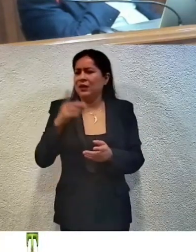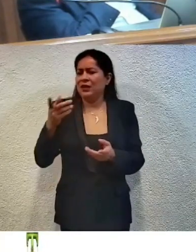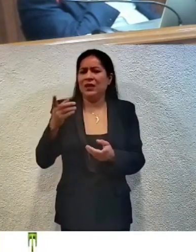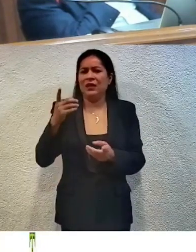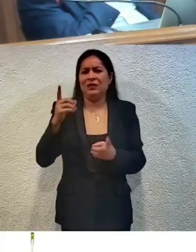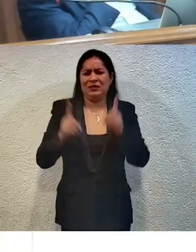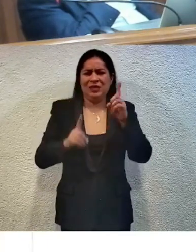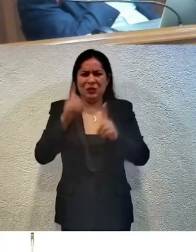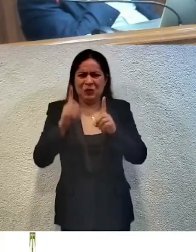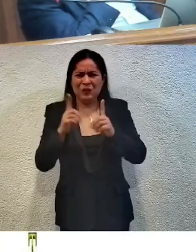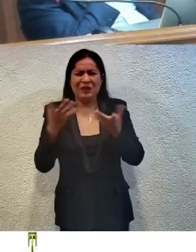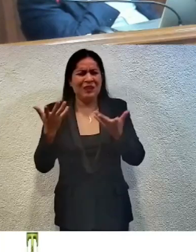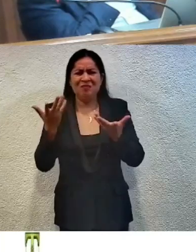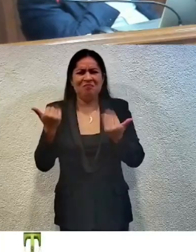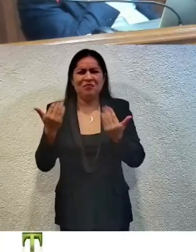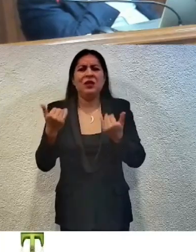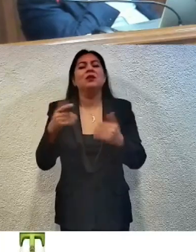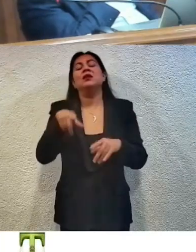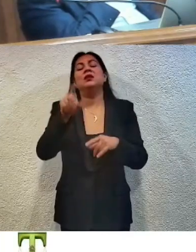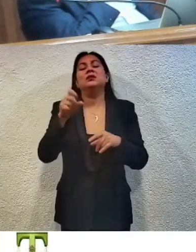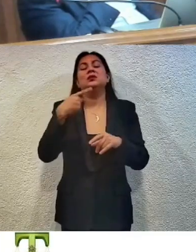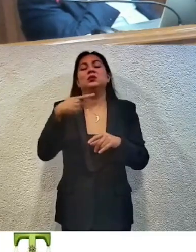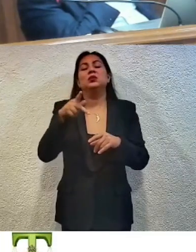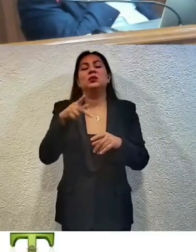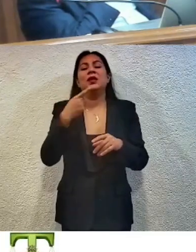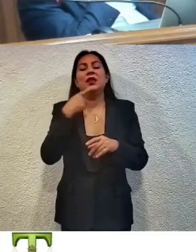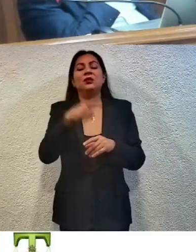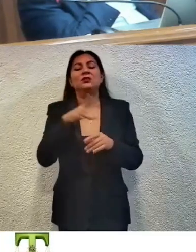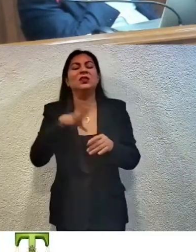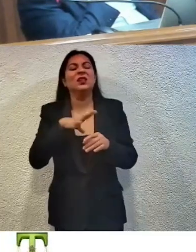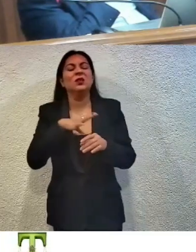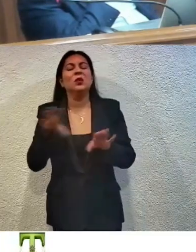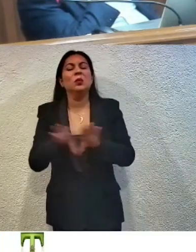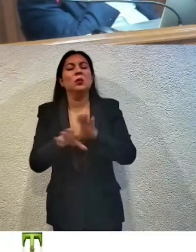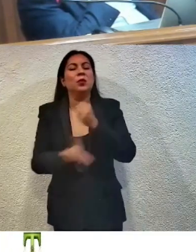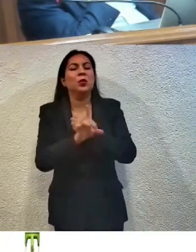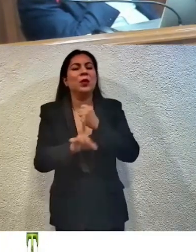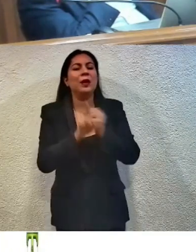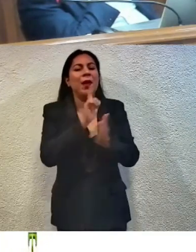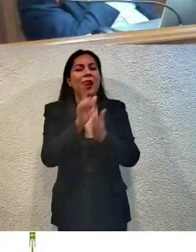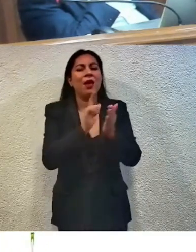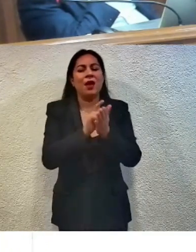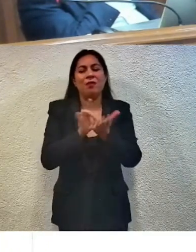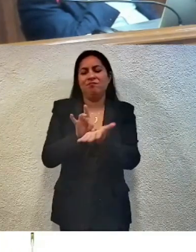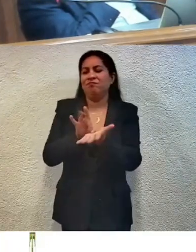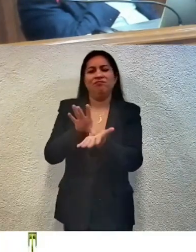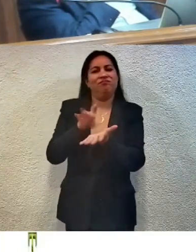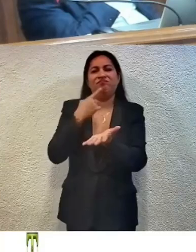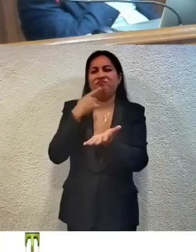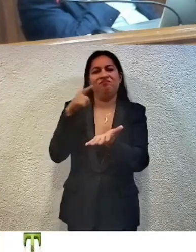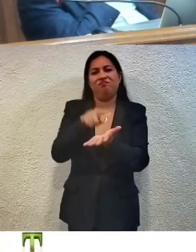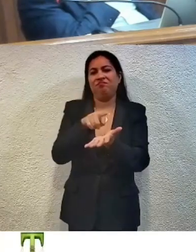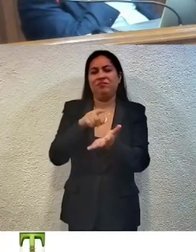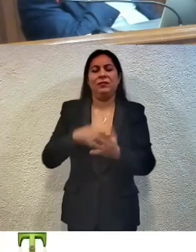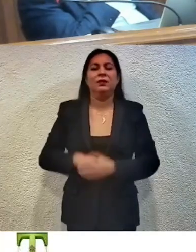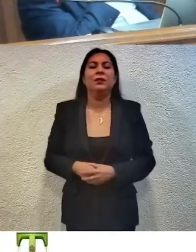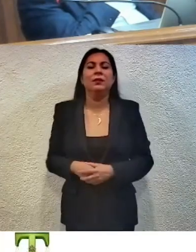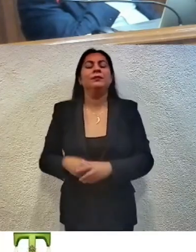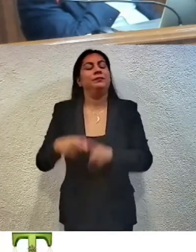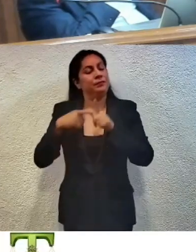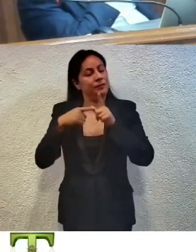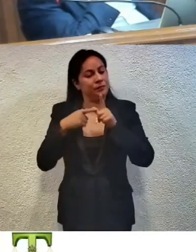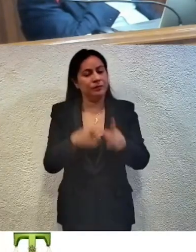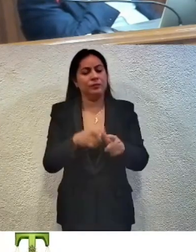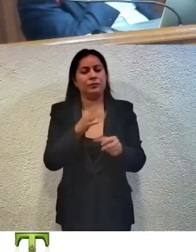firme, haciendo inviable su pretensión, teniendo como consecuencia legal el desechamiento de la impugnación. Continuando con